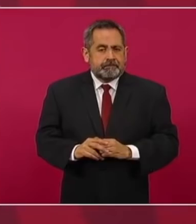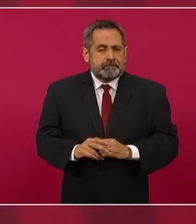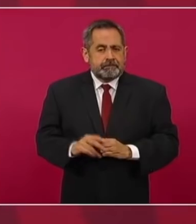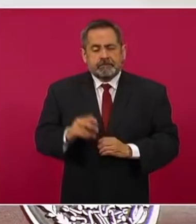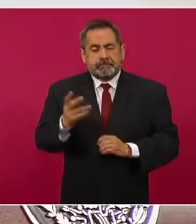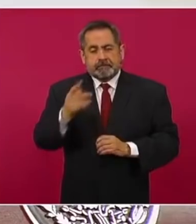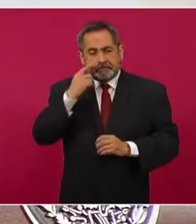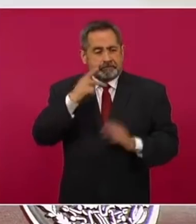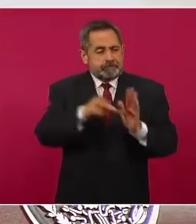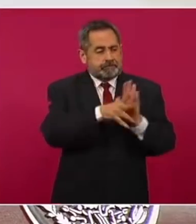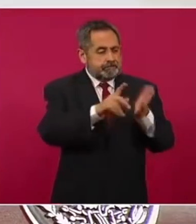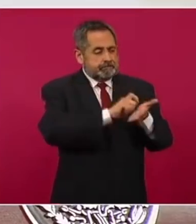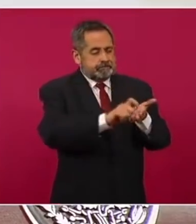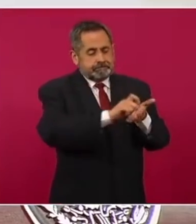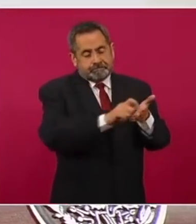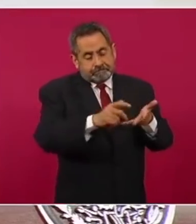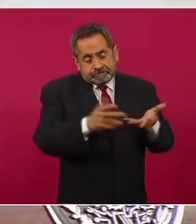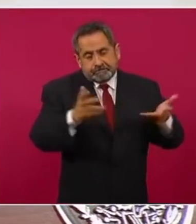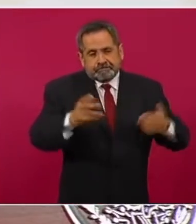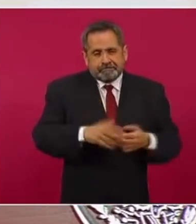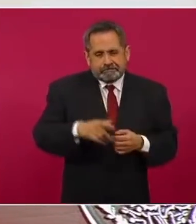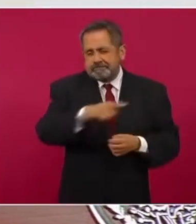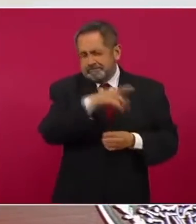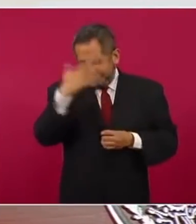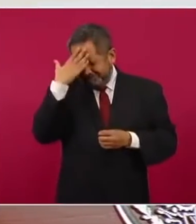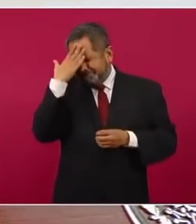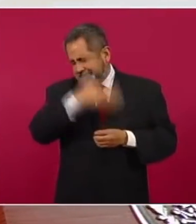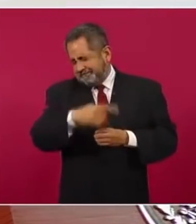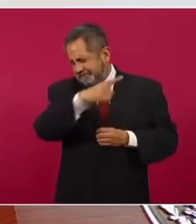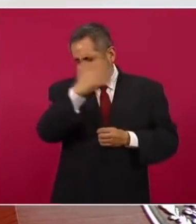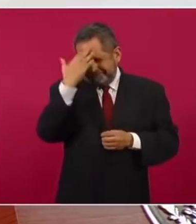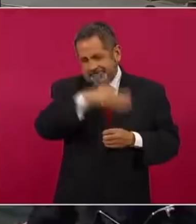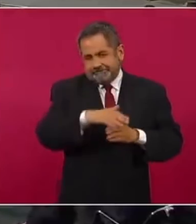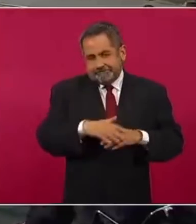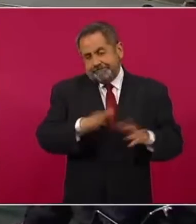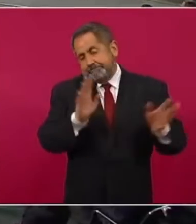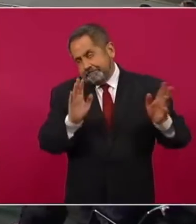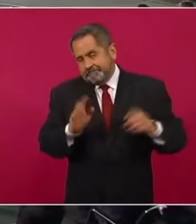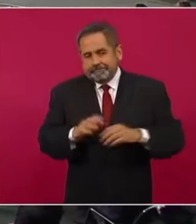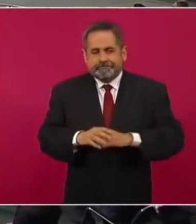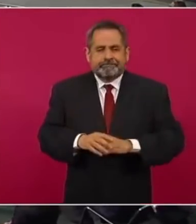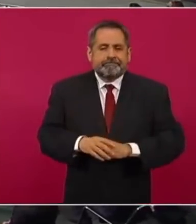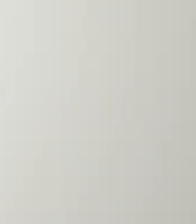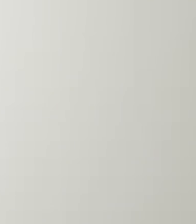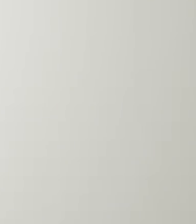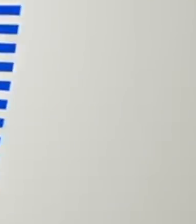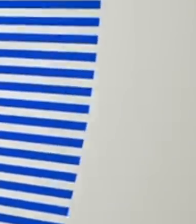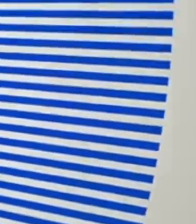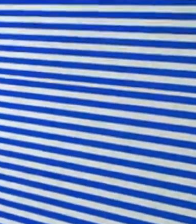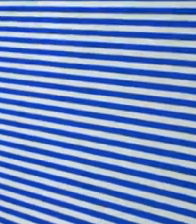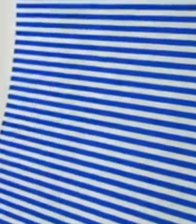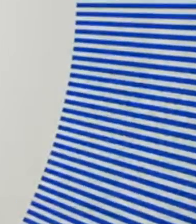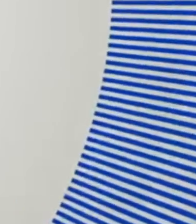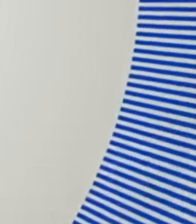y el Reforma, pues, lo sabe, ¿eh? Nada más que está muy...